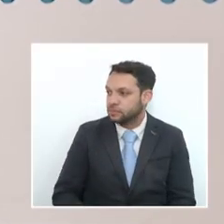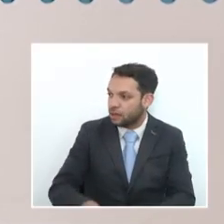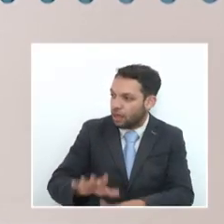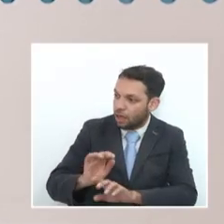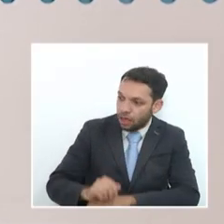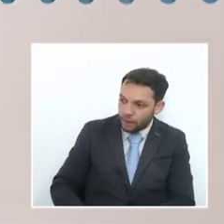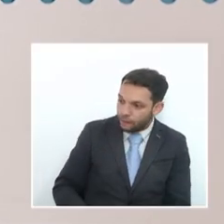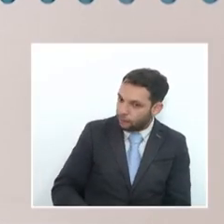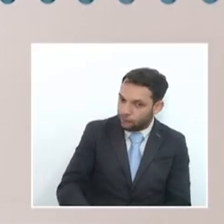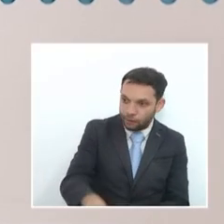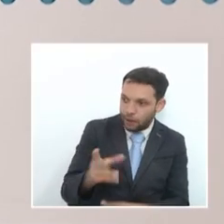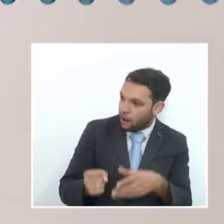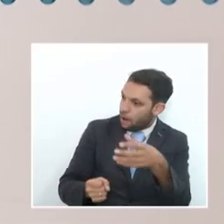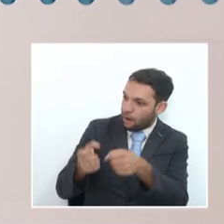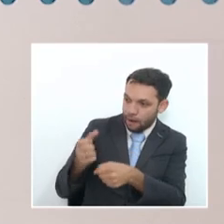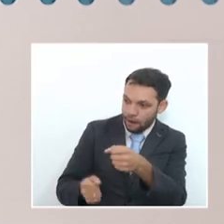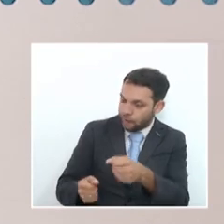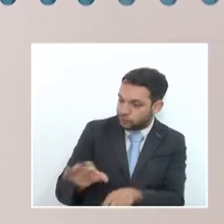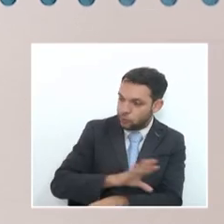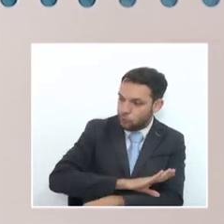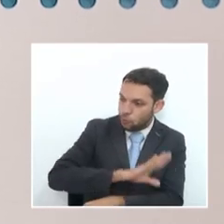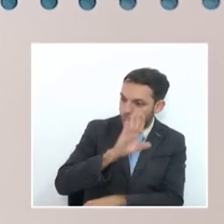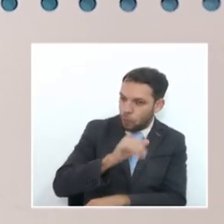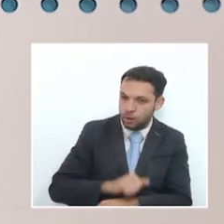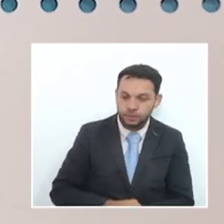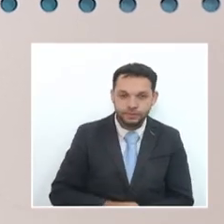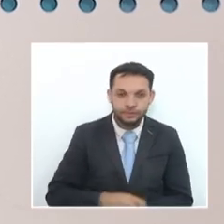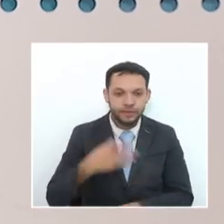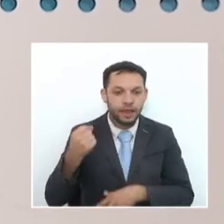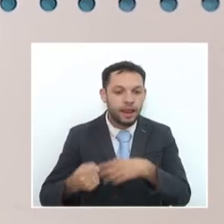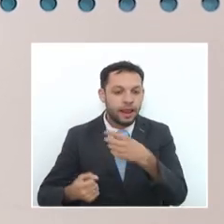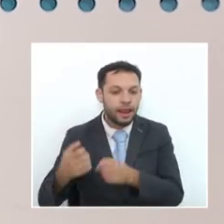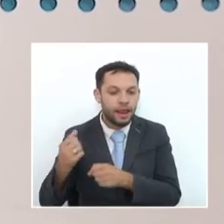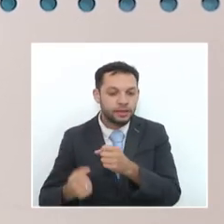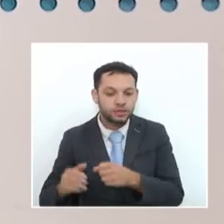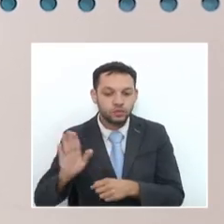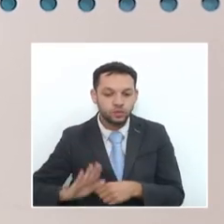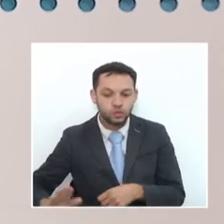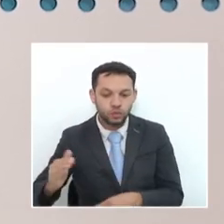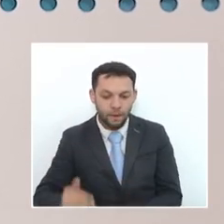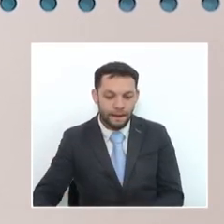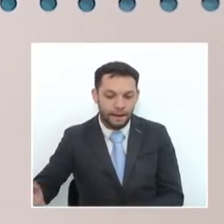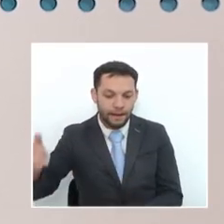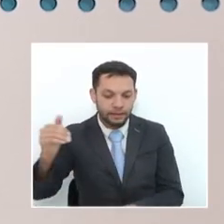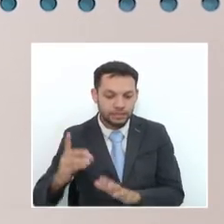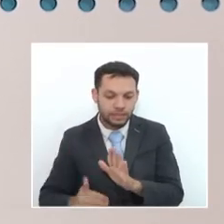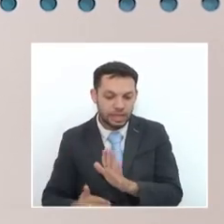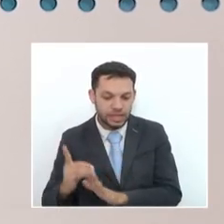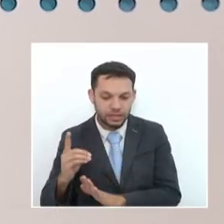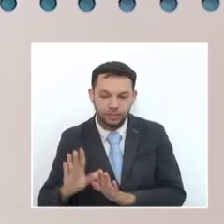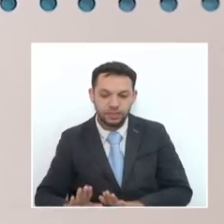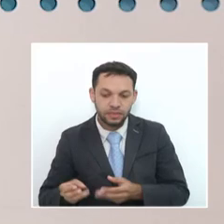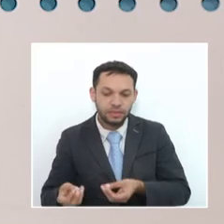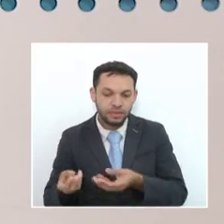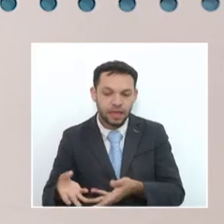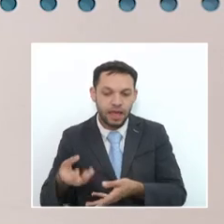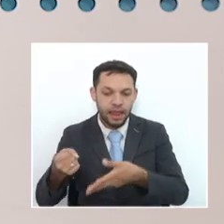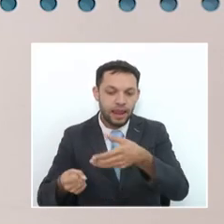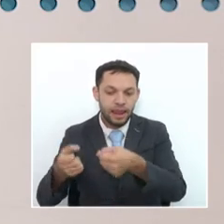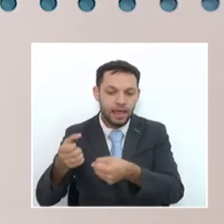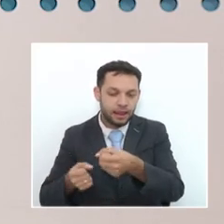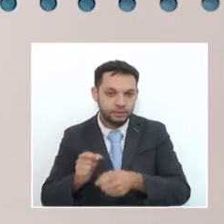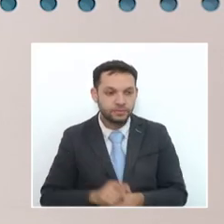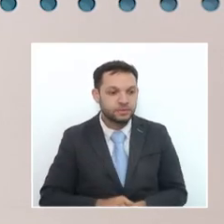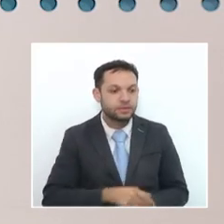cuento que yo no lo he encontrado en ningún libro. Es que está en crecimiento y desarrollo. Dele leche. Señora, tome